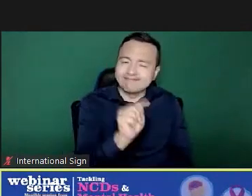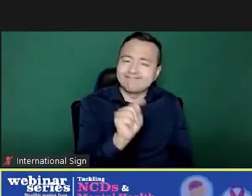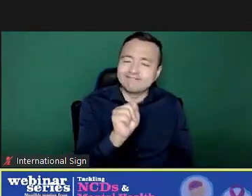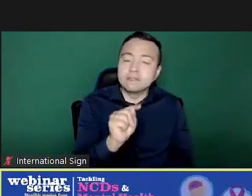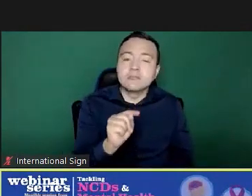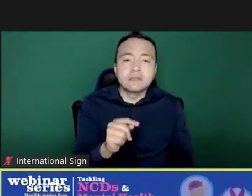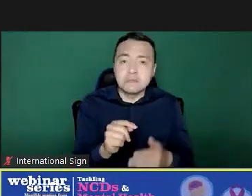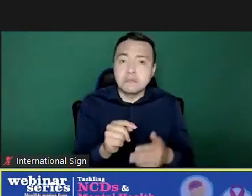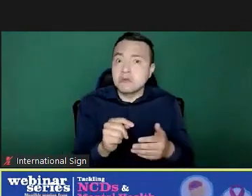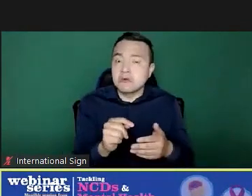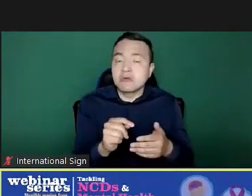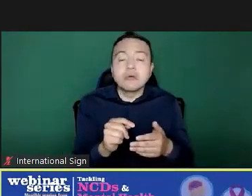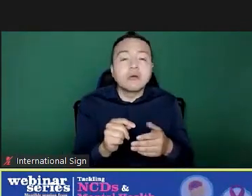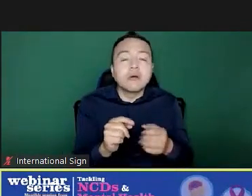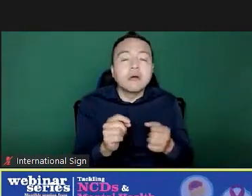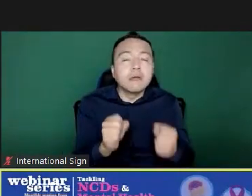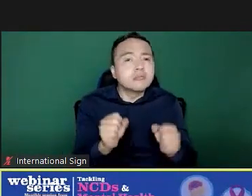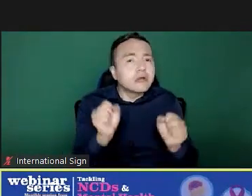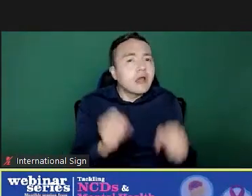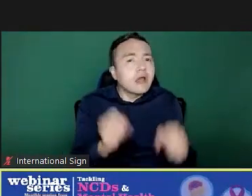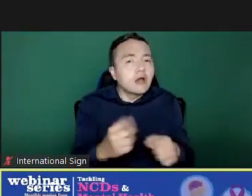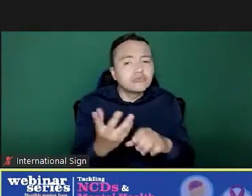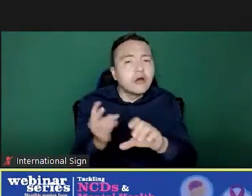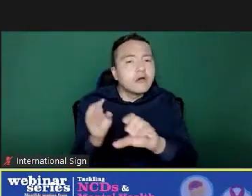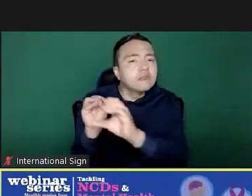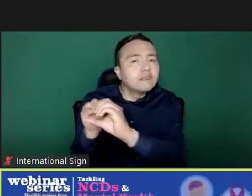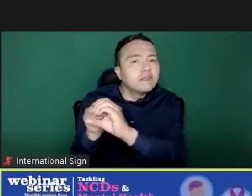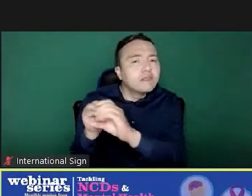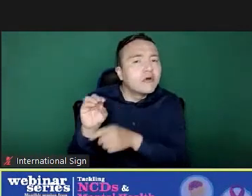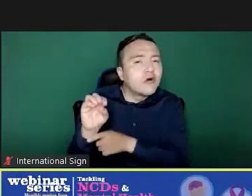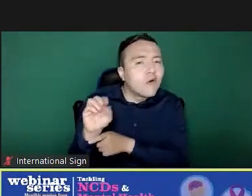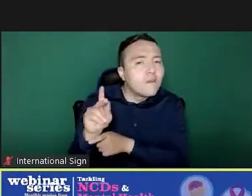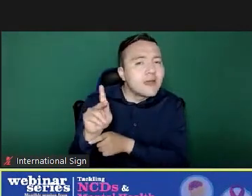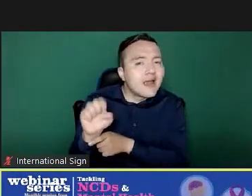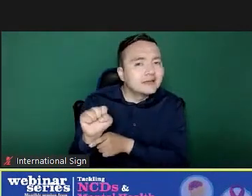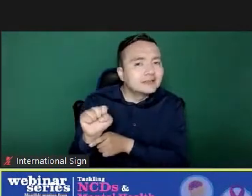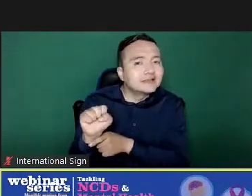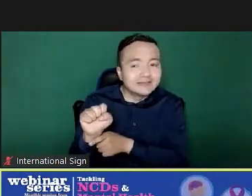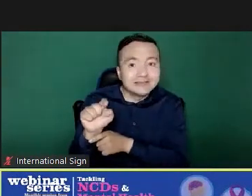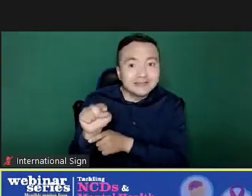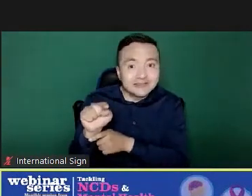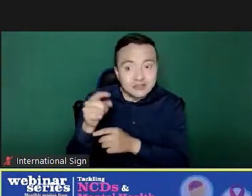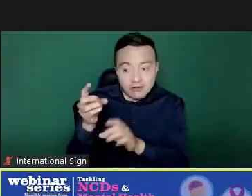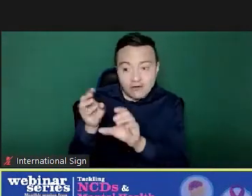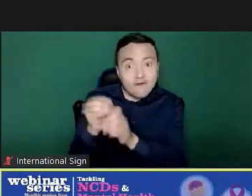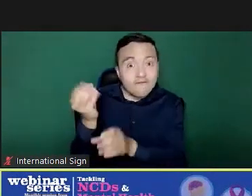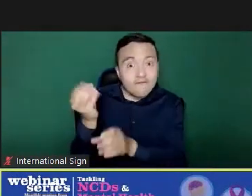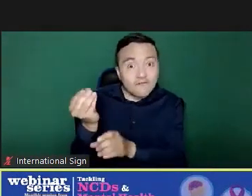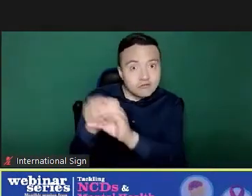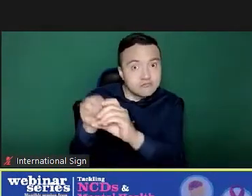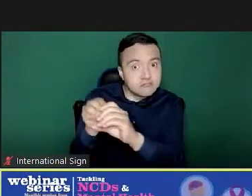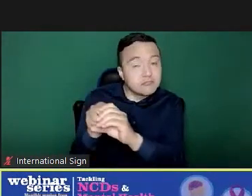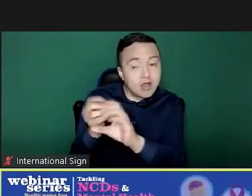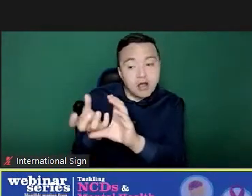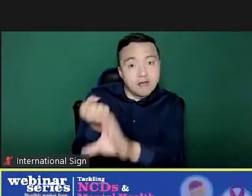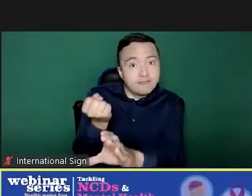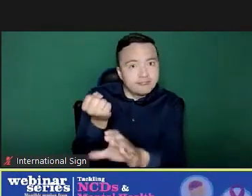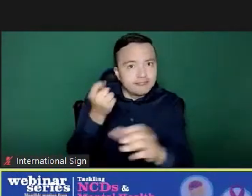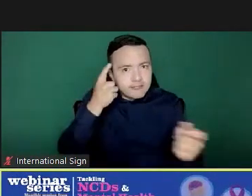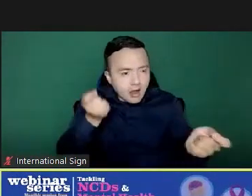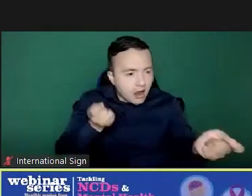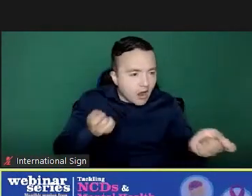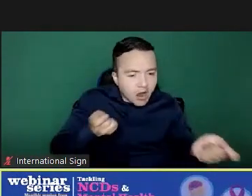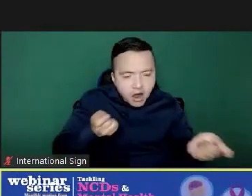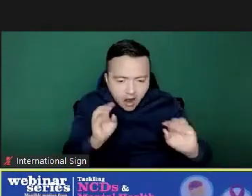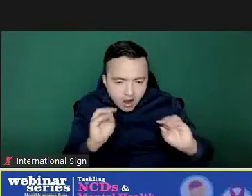es utilizar el Fondo Estratégico de la OPS. Sabemos también que hay que fortalecer la fuerza laboral